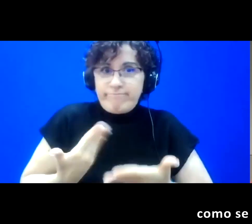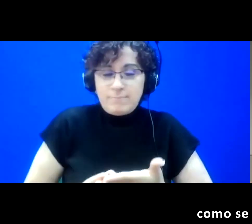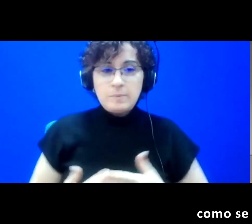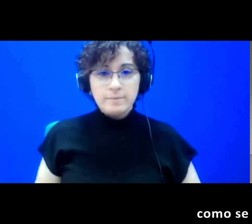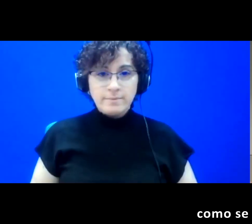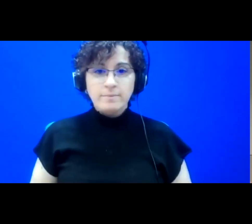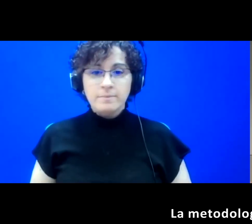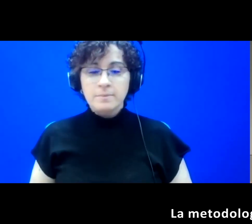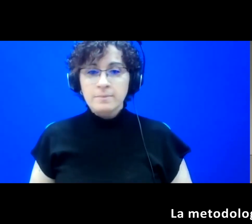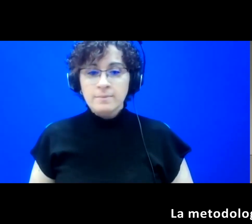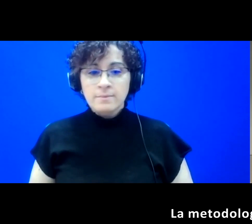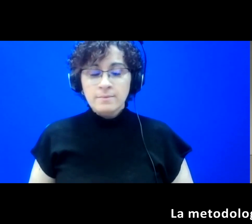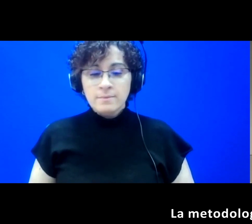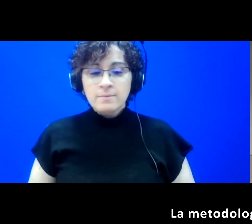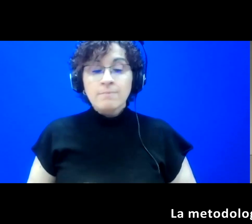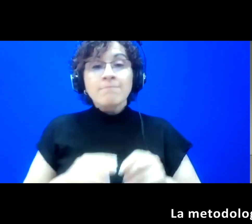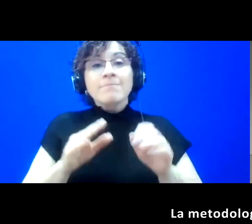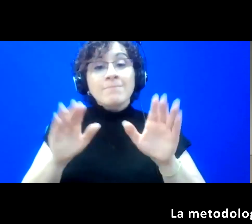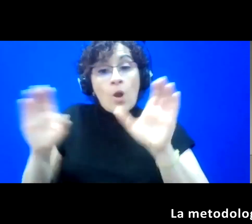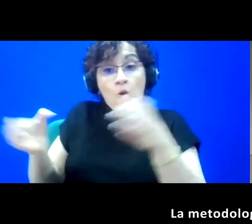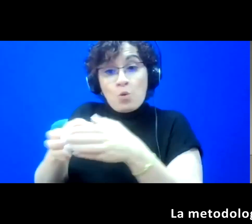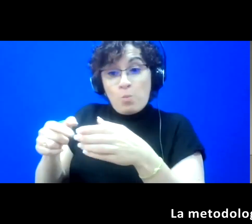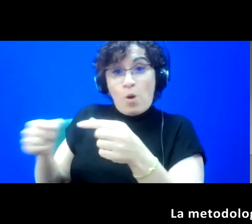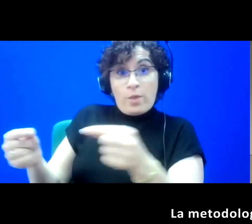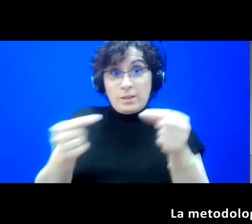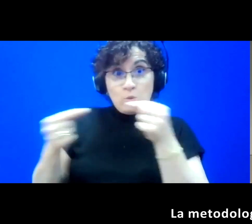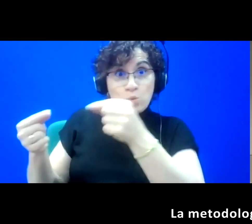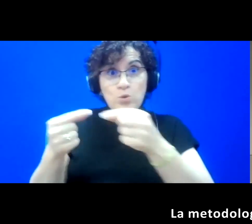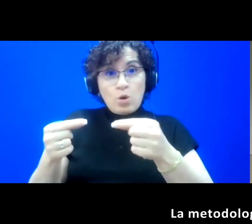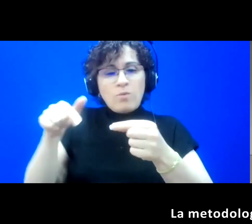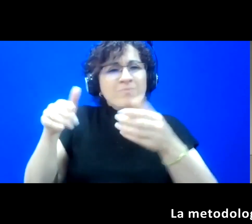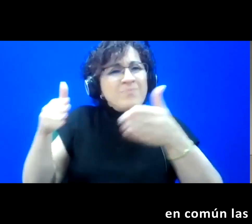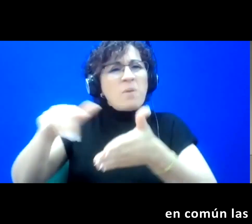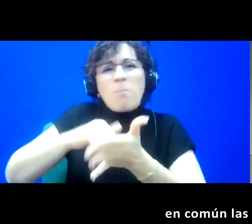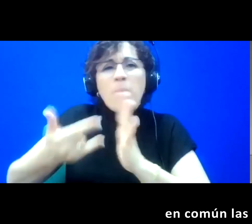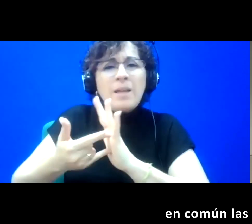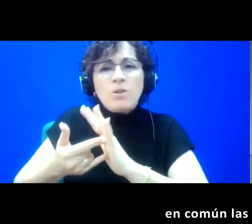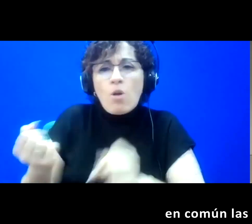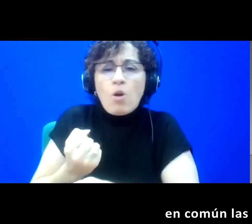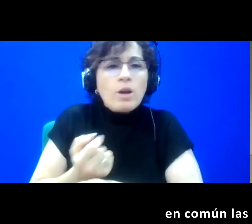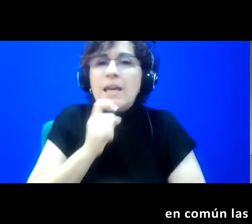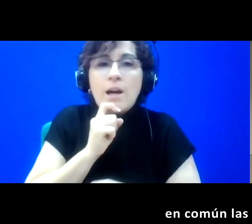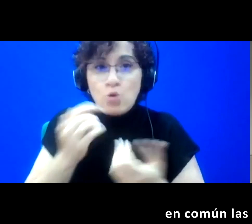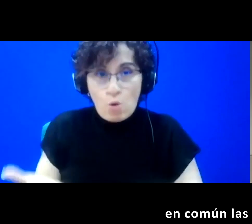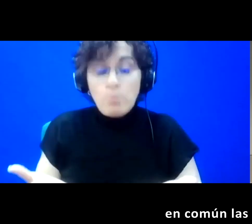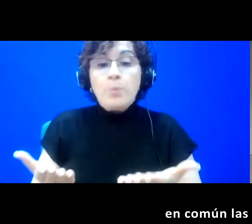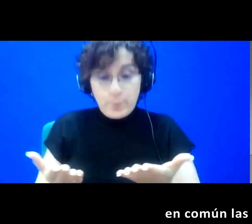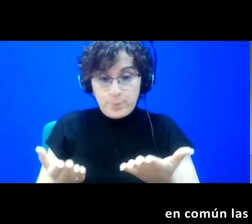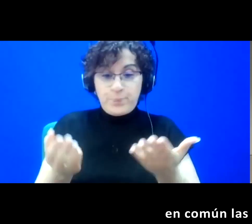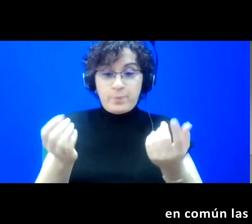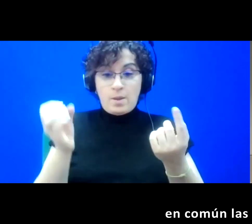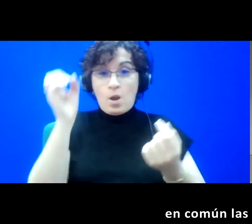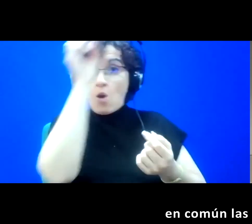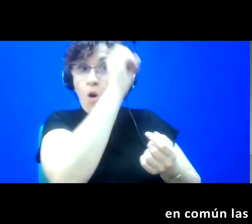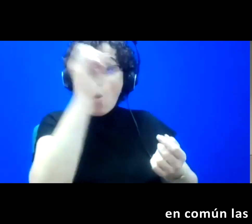Bien, la metodología de grupo de discusión consiste en poner en común las